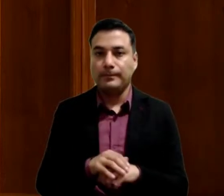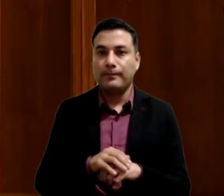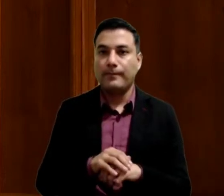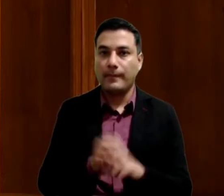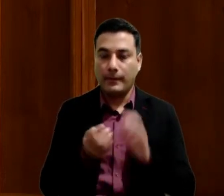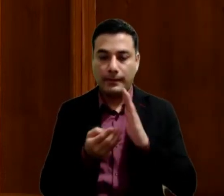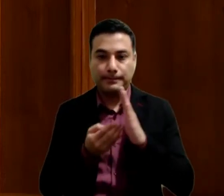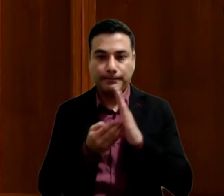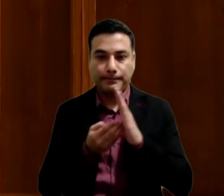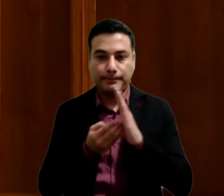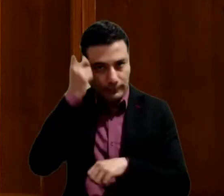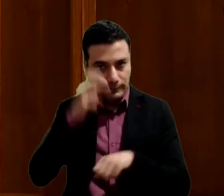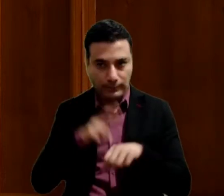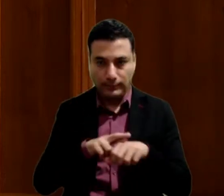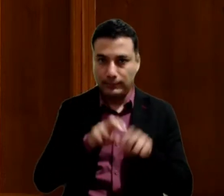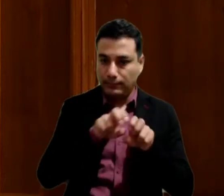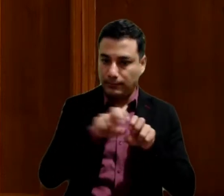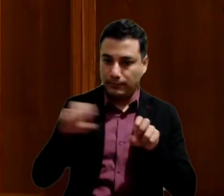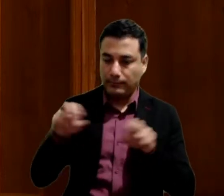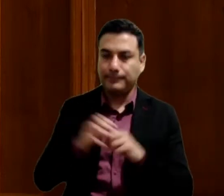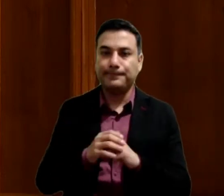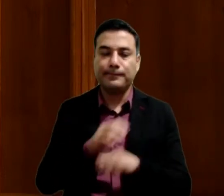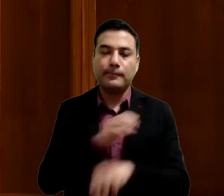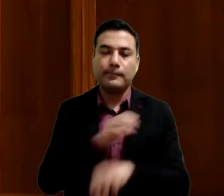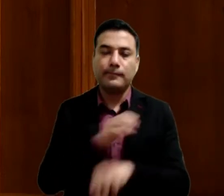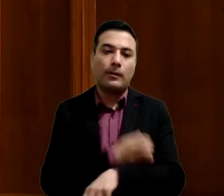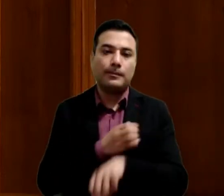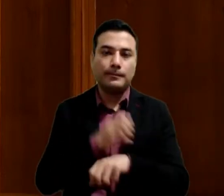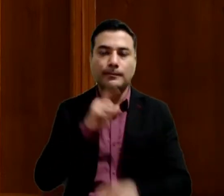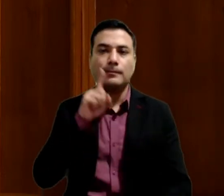mesa directiva, compañeras,